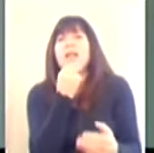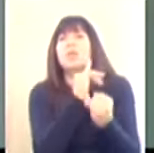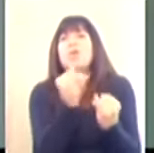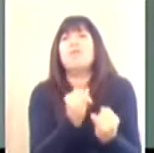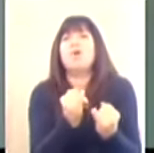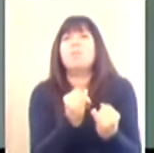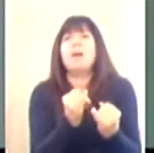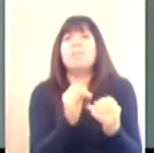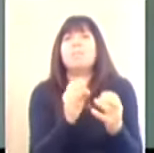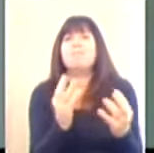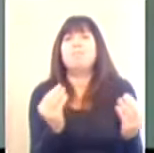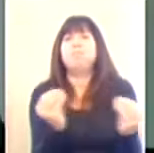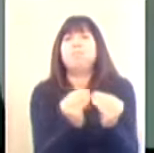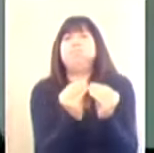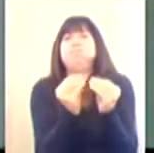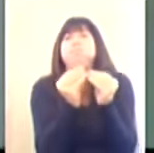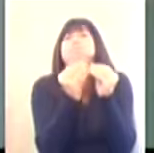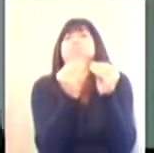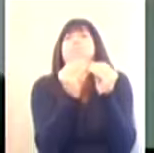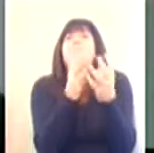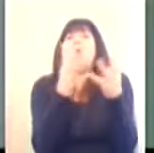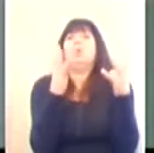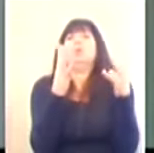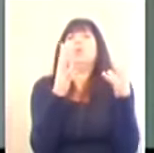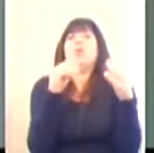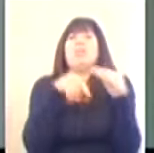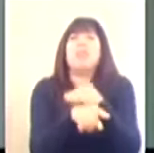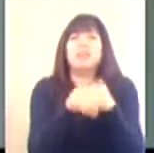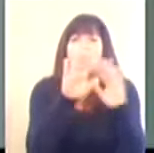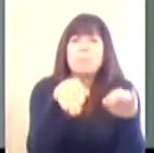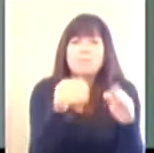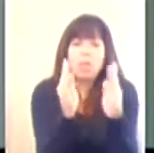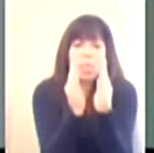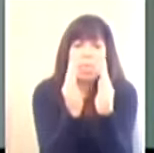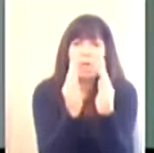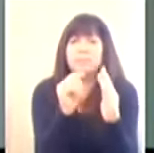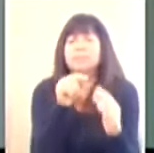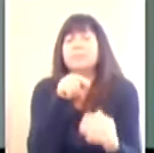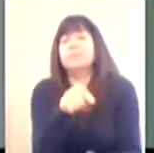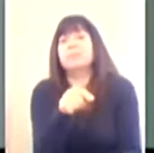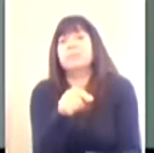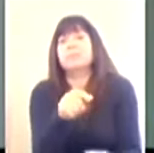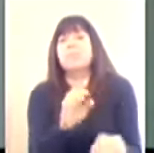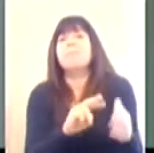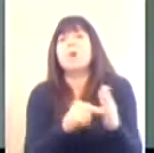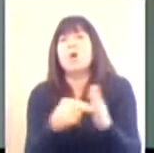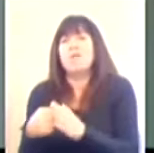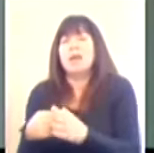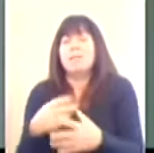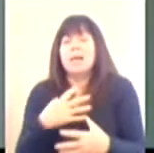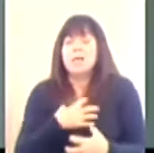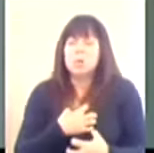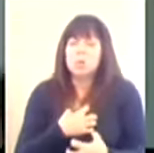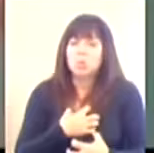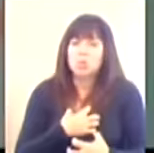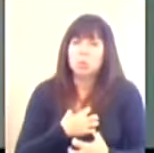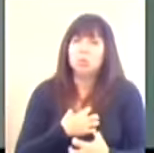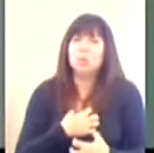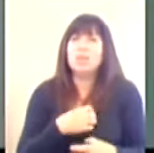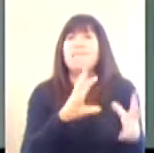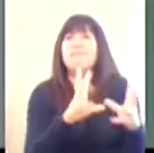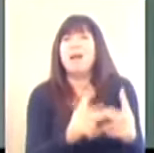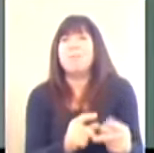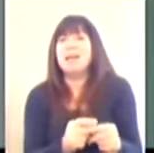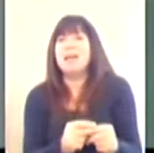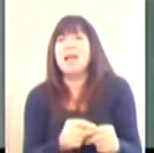hacinada. Y finalmente, todas esas tensiones generaban un nivel de angustia en muchas familias que terminaban yéndose